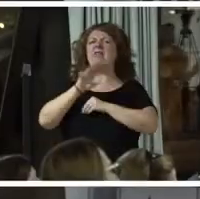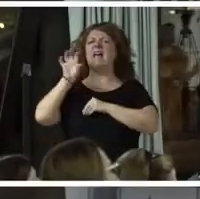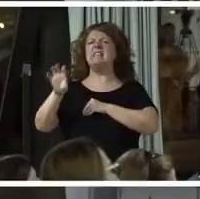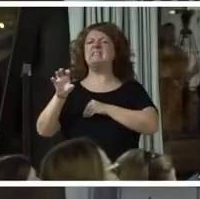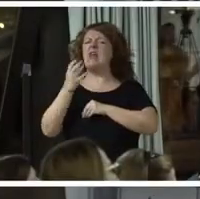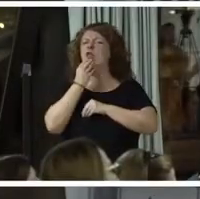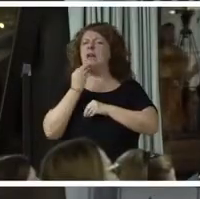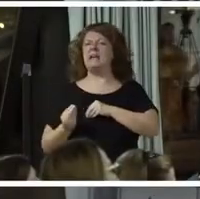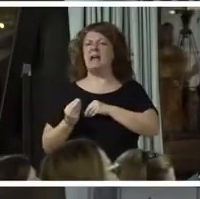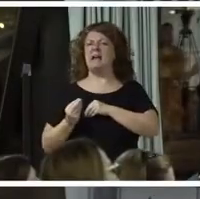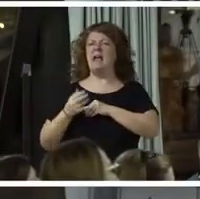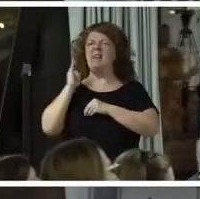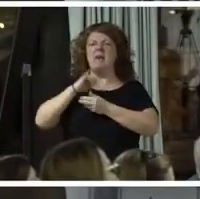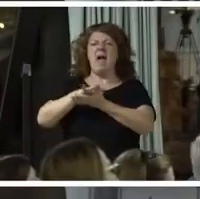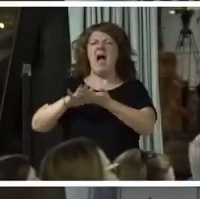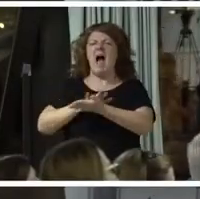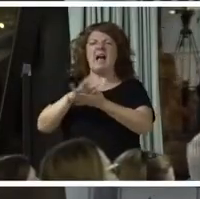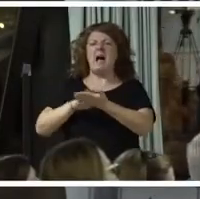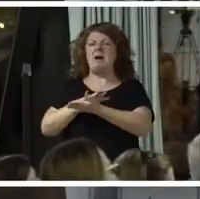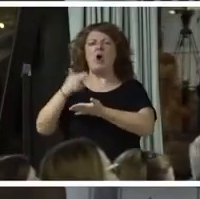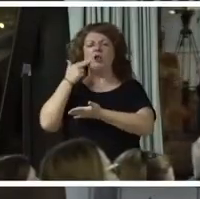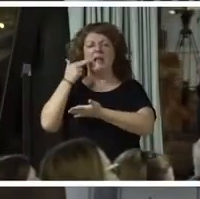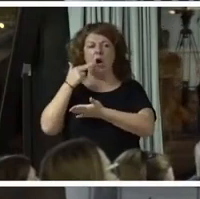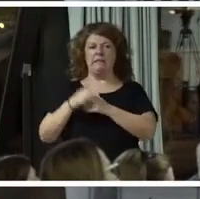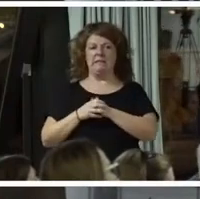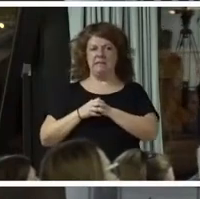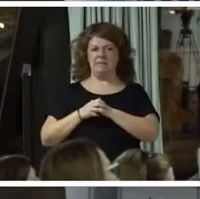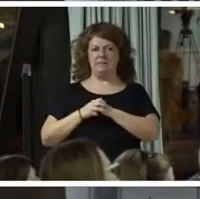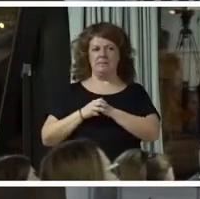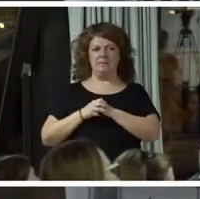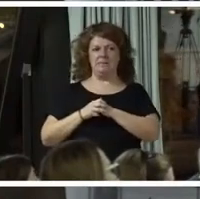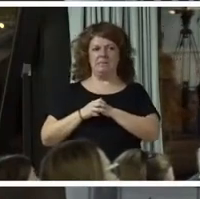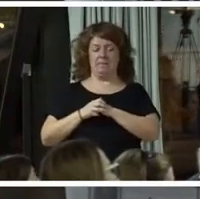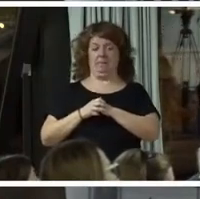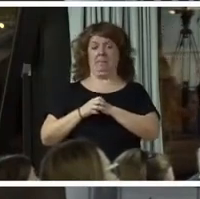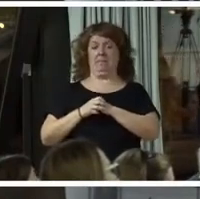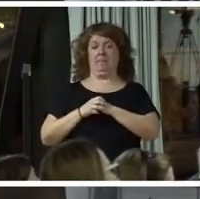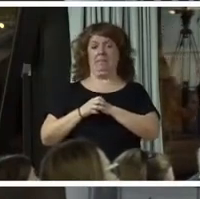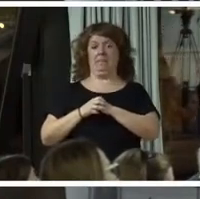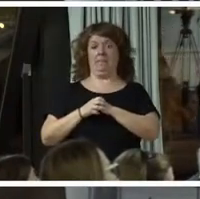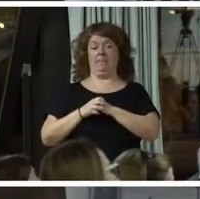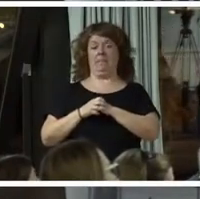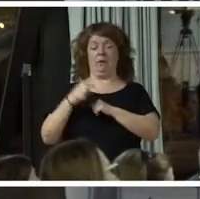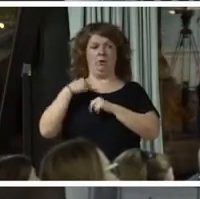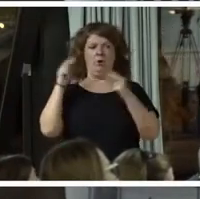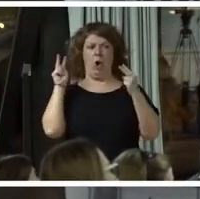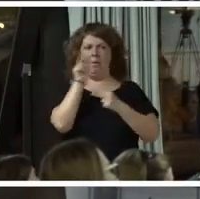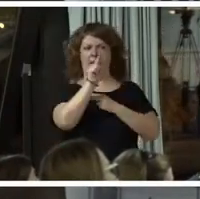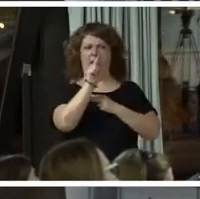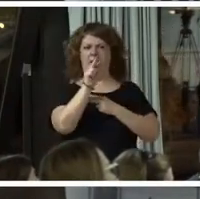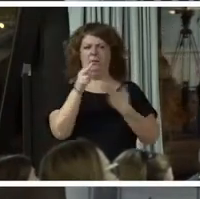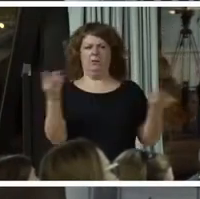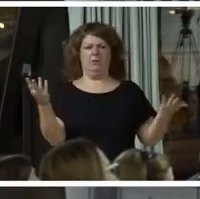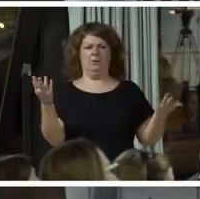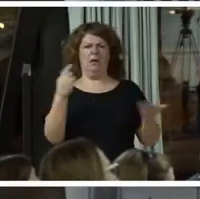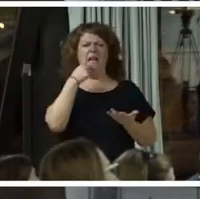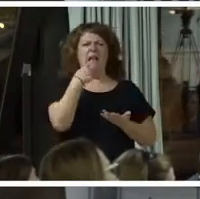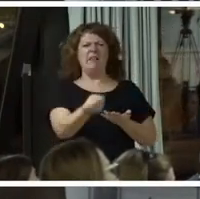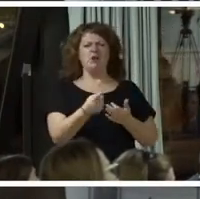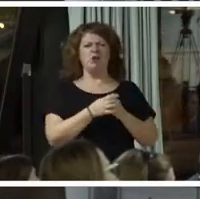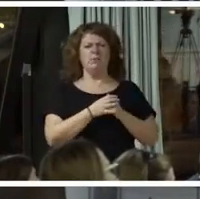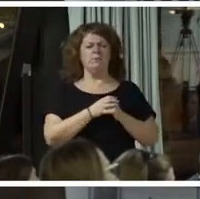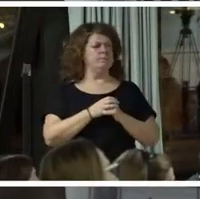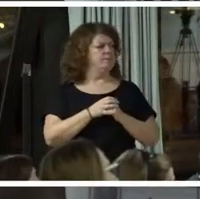Israel porque hay que acabar con los terroristas yo le he mirado y le he